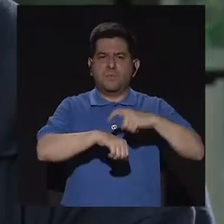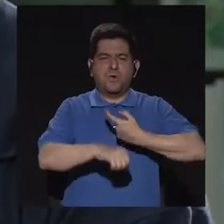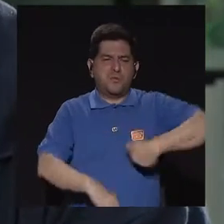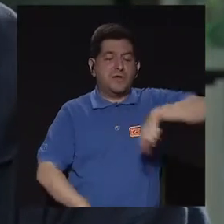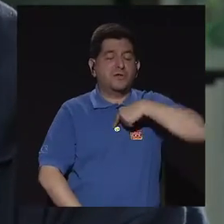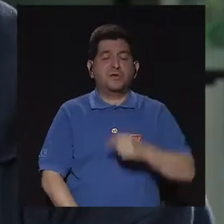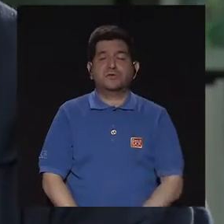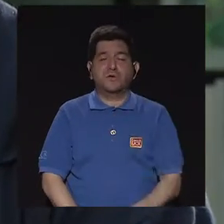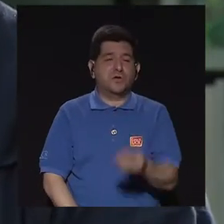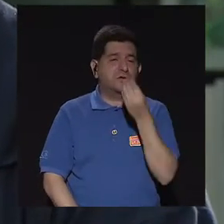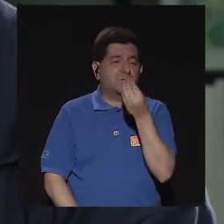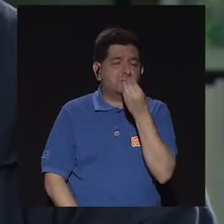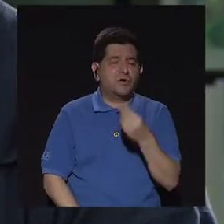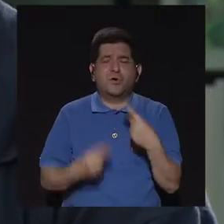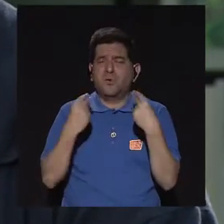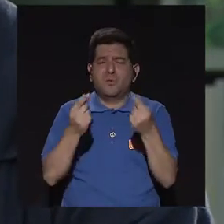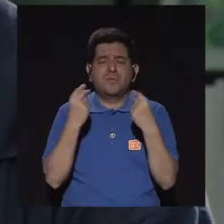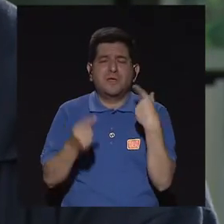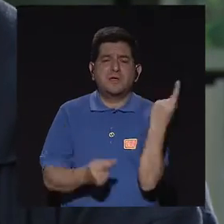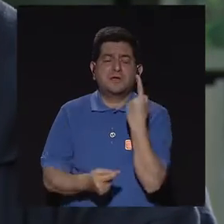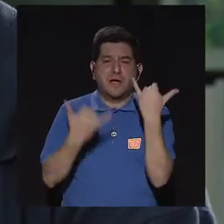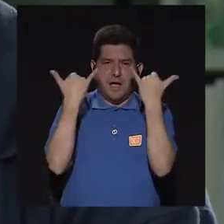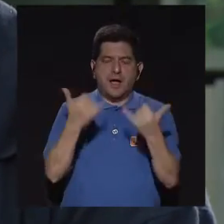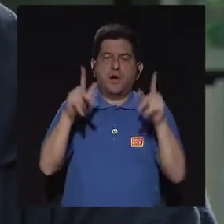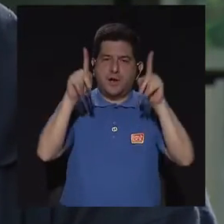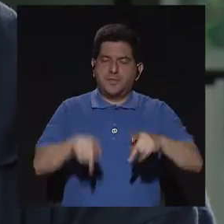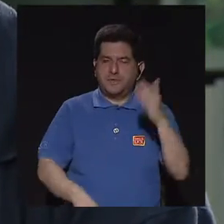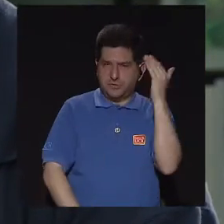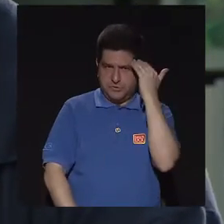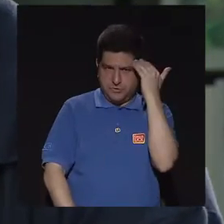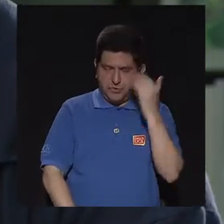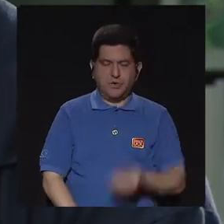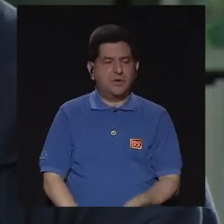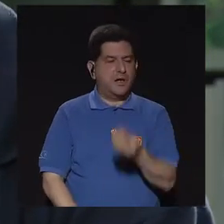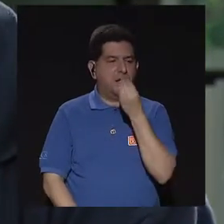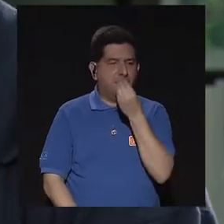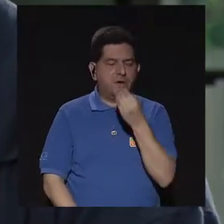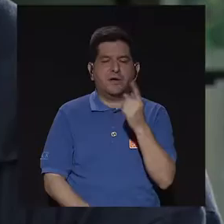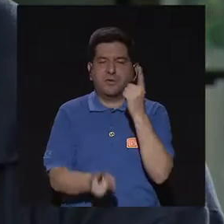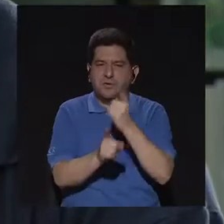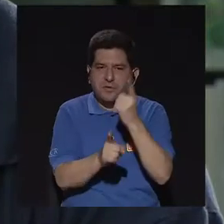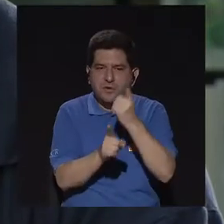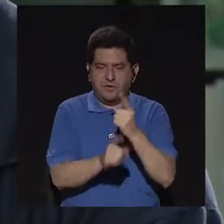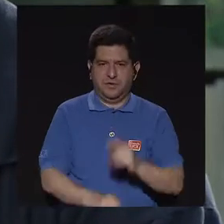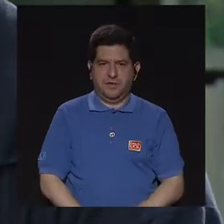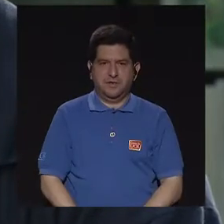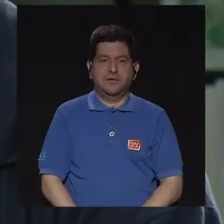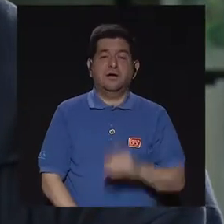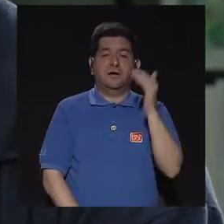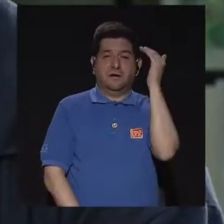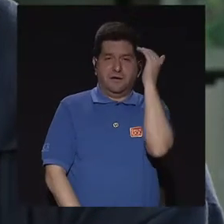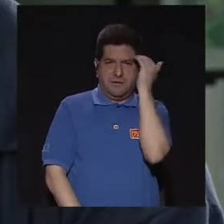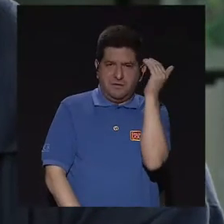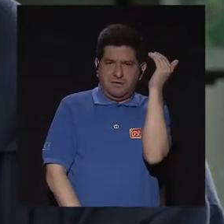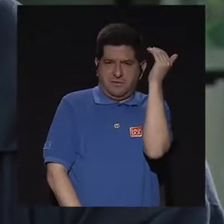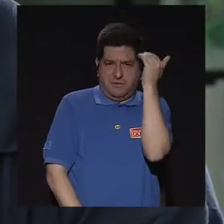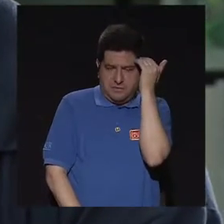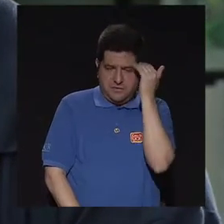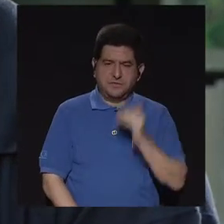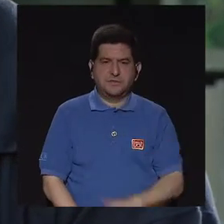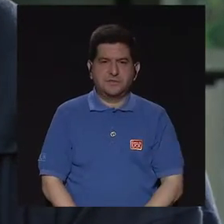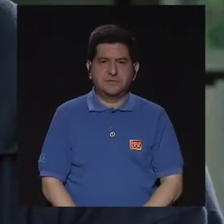que estábamos como locos comiendo comida rápida, ahora creo que también la gente está haciendo un poco más de conciencia sobre dieta balanceada, estamos haciendo un poco más de conciencia